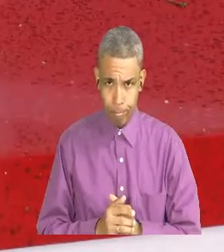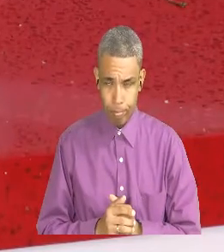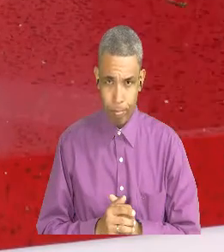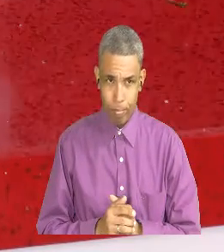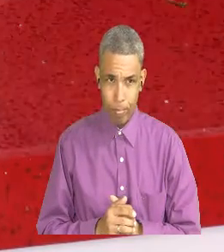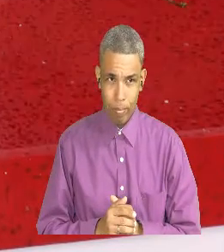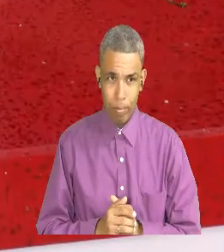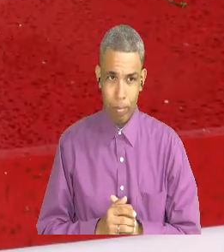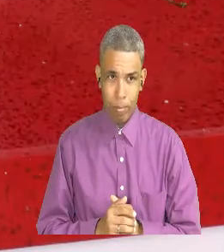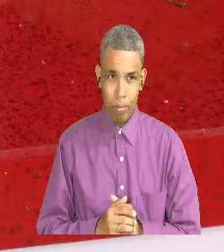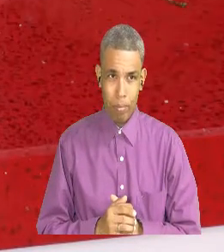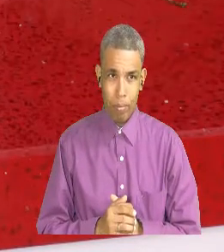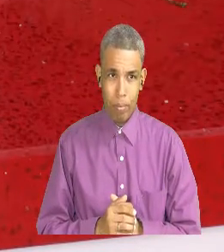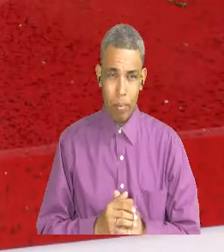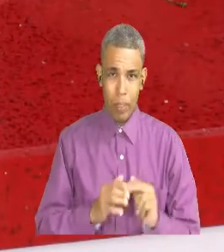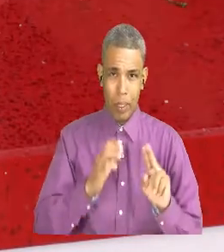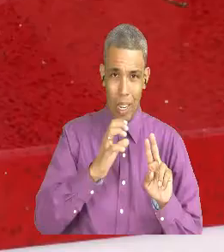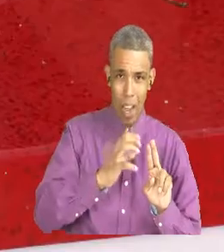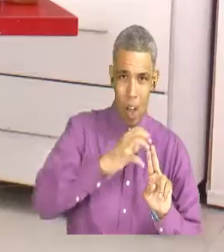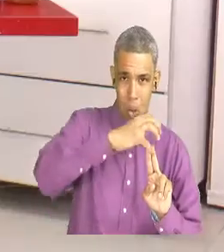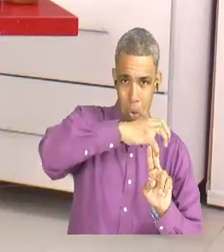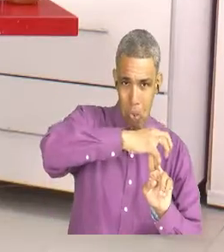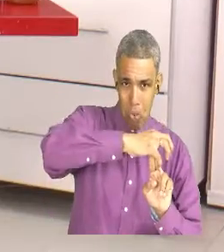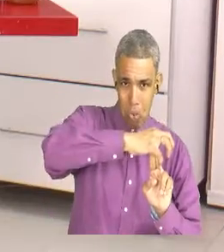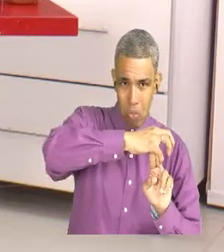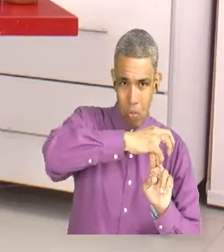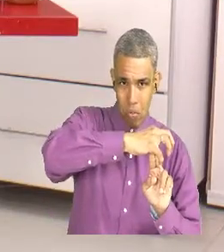Los champiñones a este ladito. Listo.